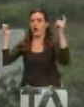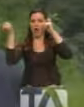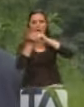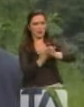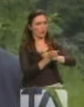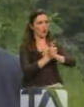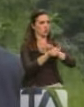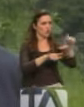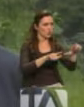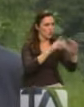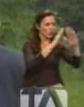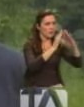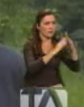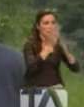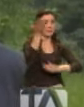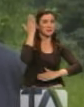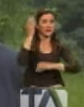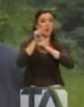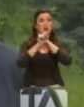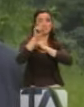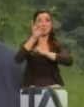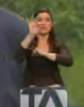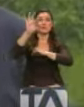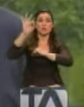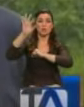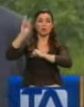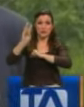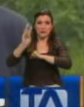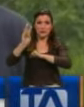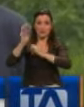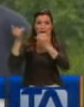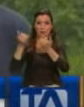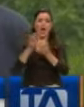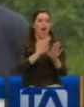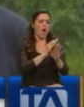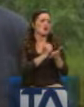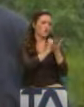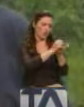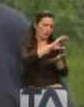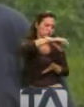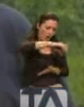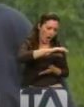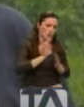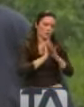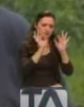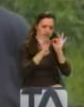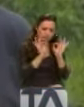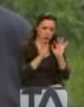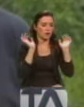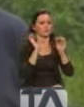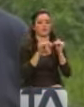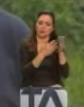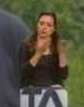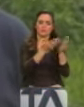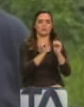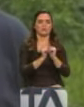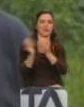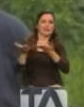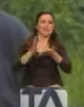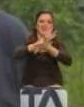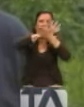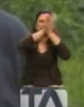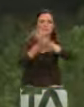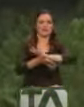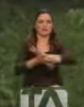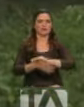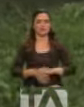actualmente. 1996, ahí nos reubicaron hasta el día de hoy, que están operando 19 años frente a nosotros, no tenemos nada de